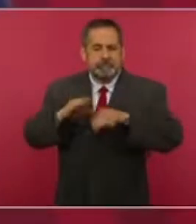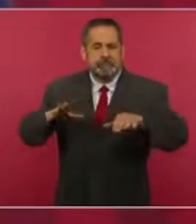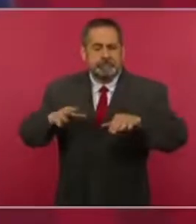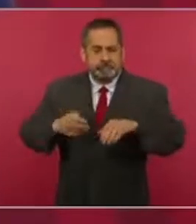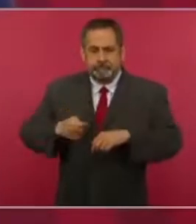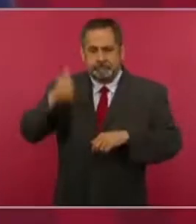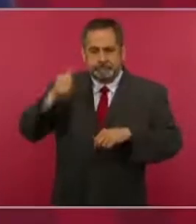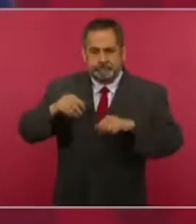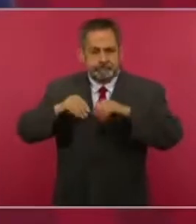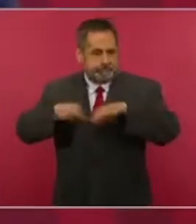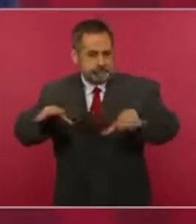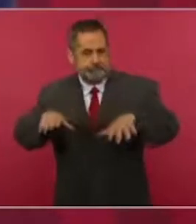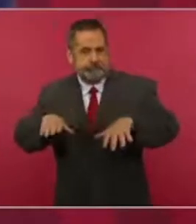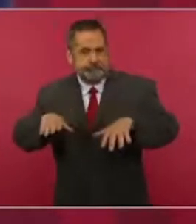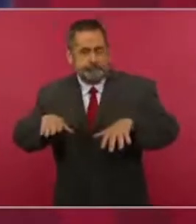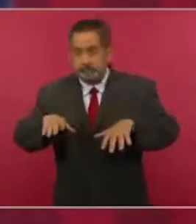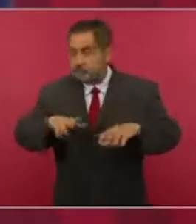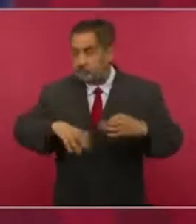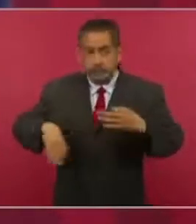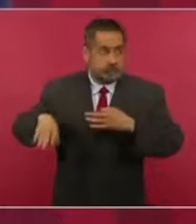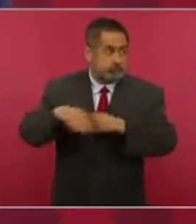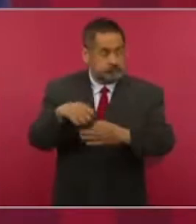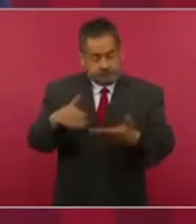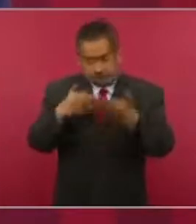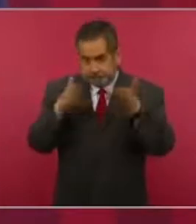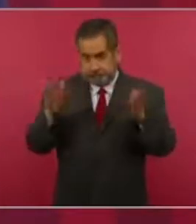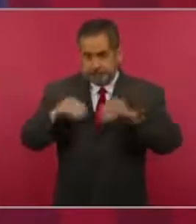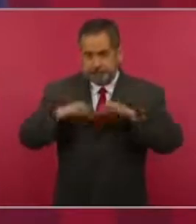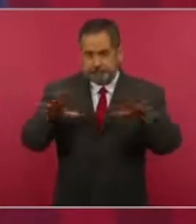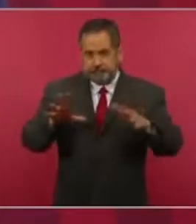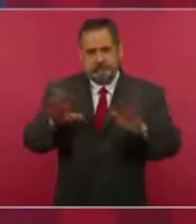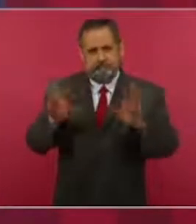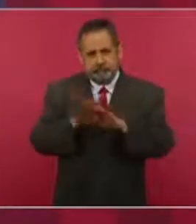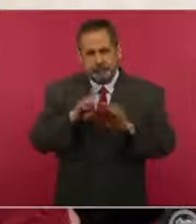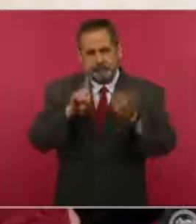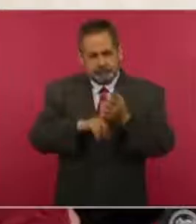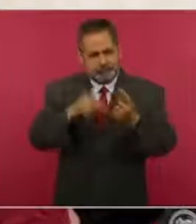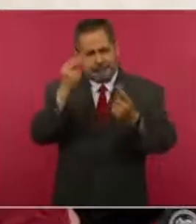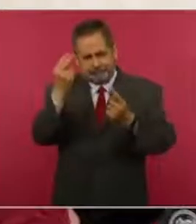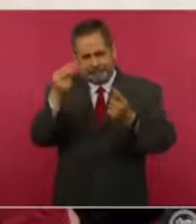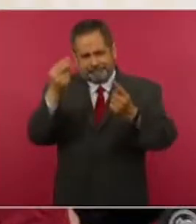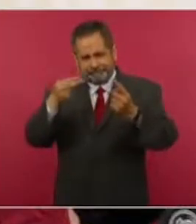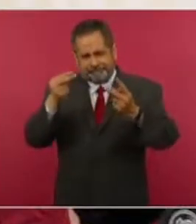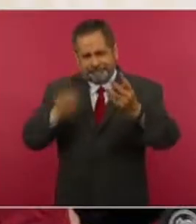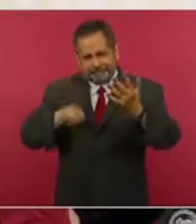información pública con todos los elementos.